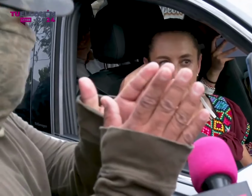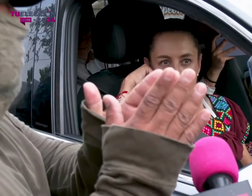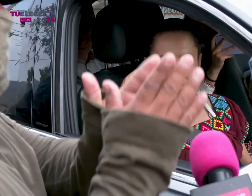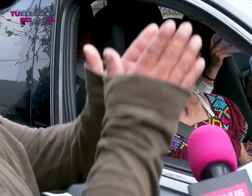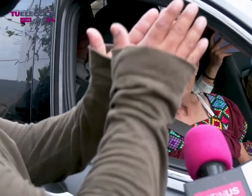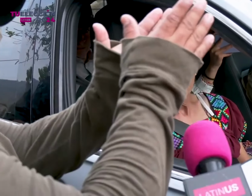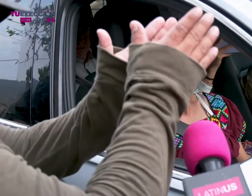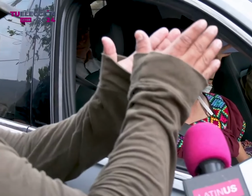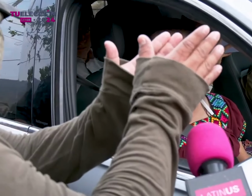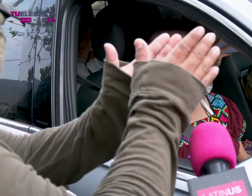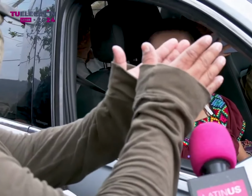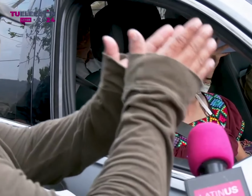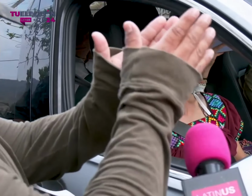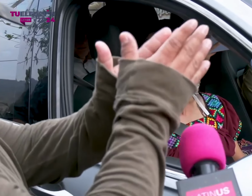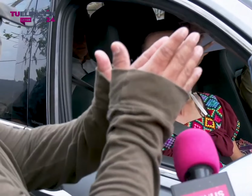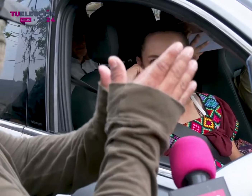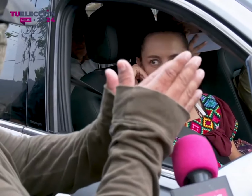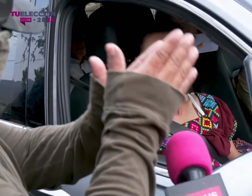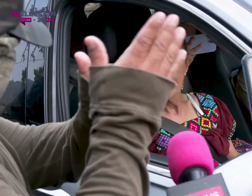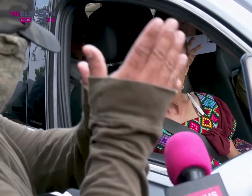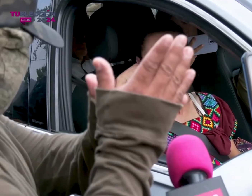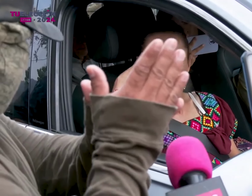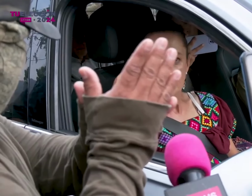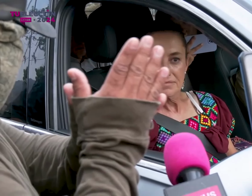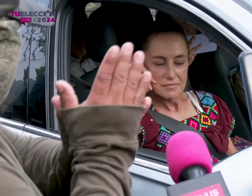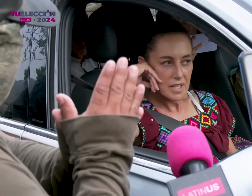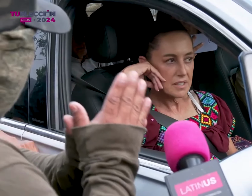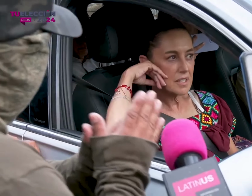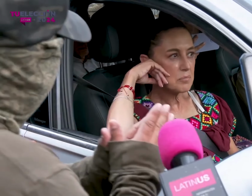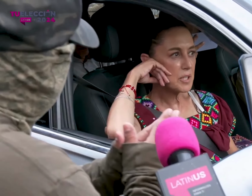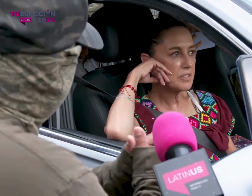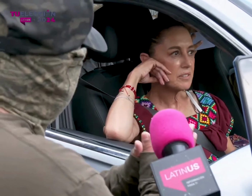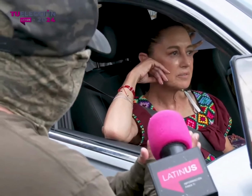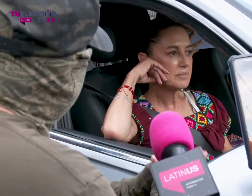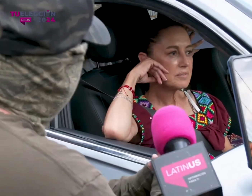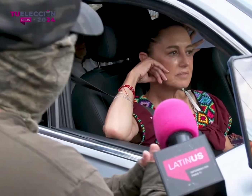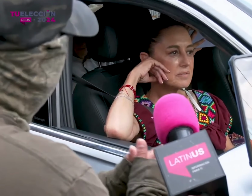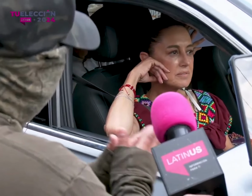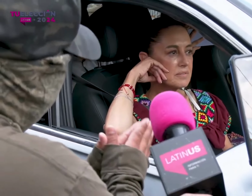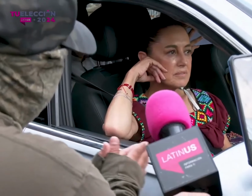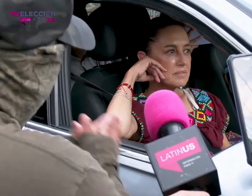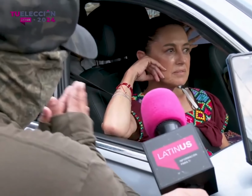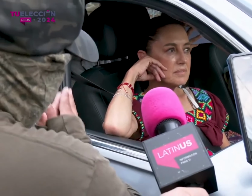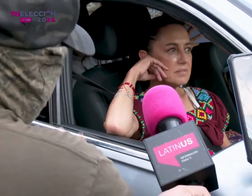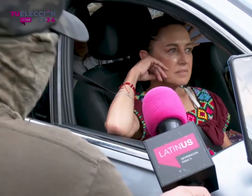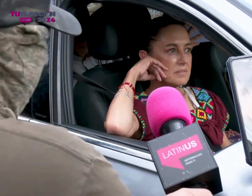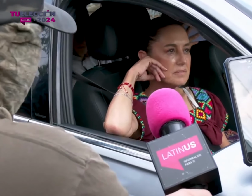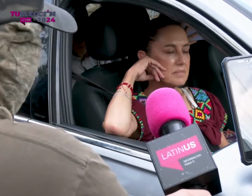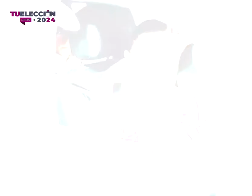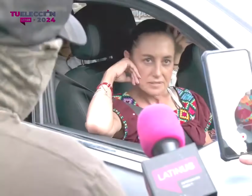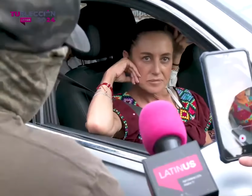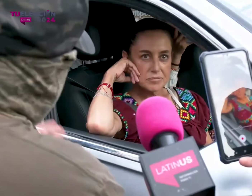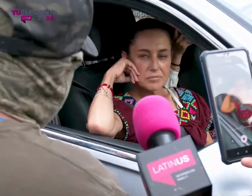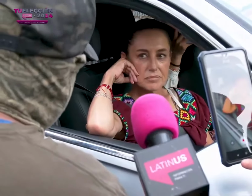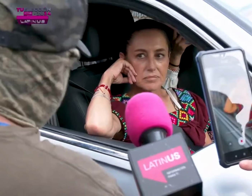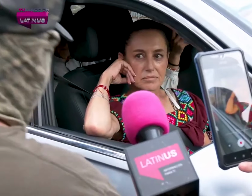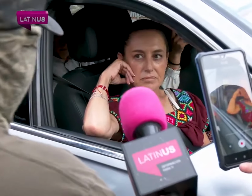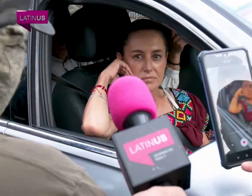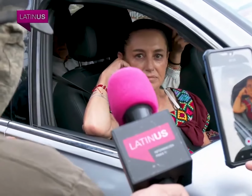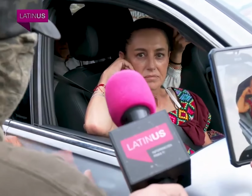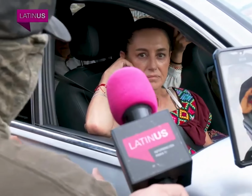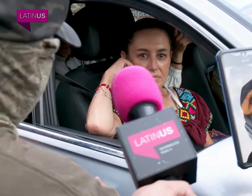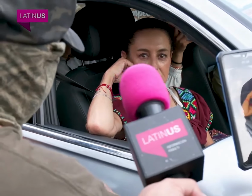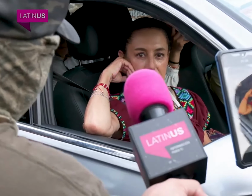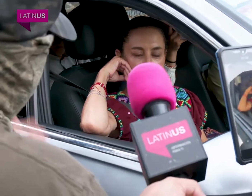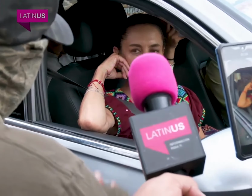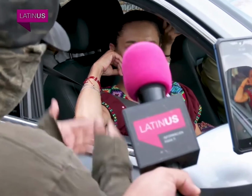como pueblo, que a veces estamos acá 3 días por semana cuidando a nuestro pueblo. No queremos que Motocintla sea un desastre más como Comalapa, porque no podemos viajar